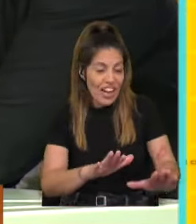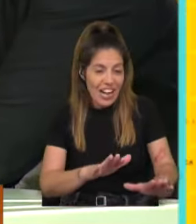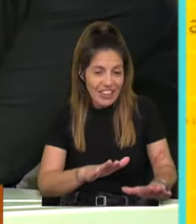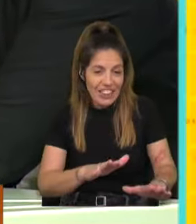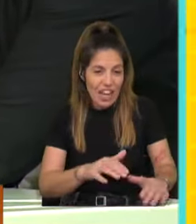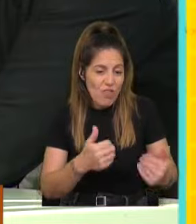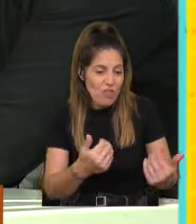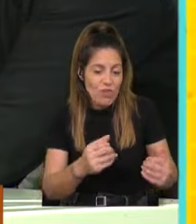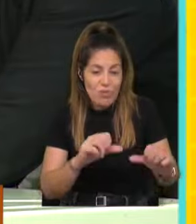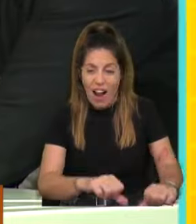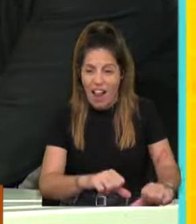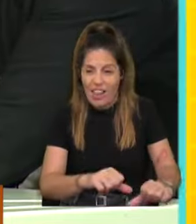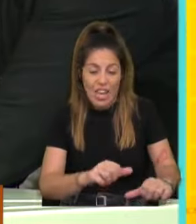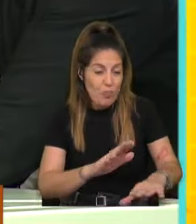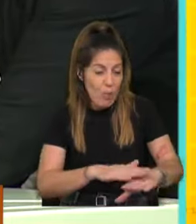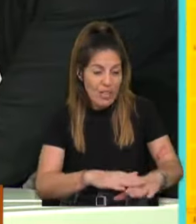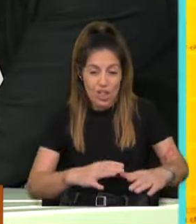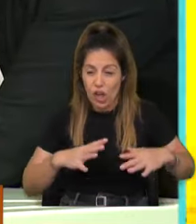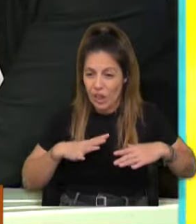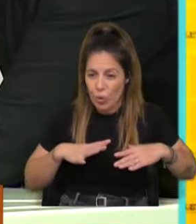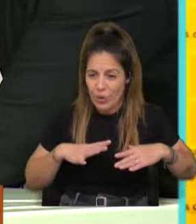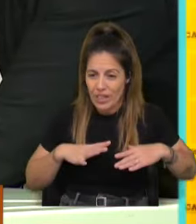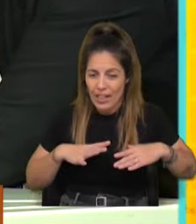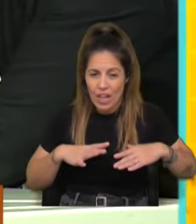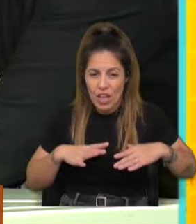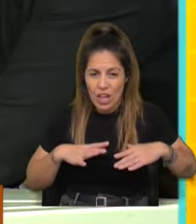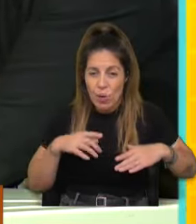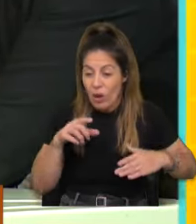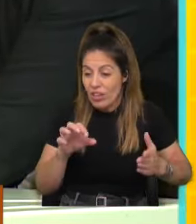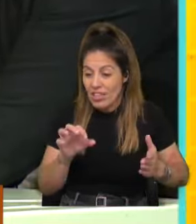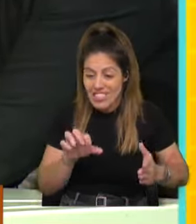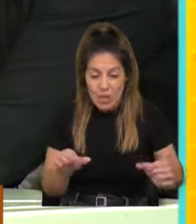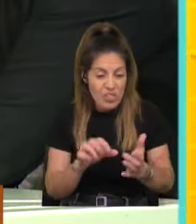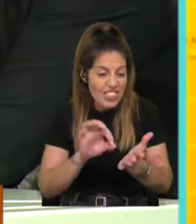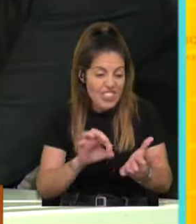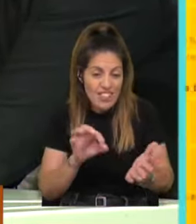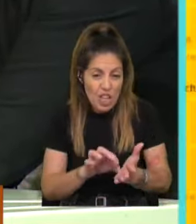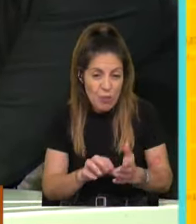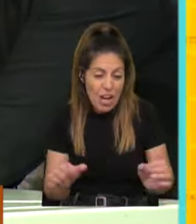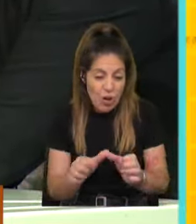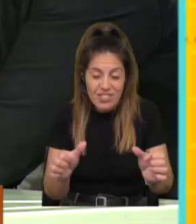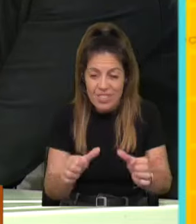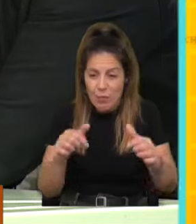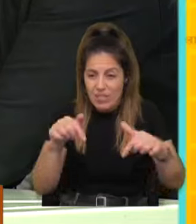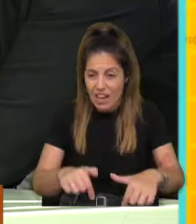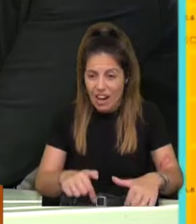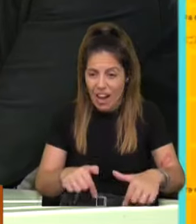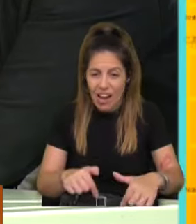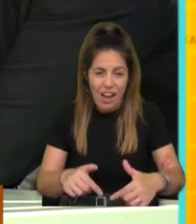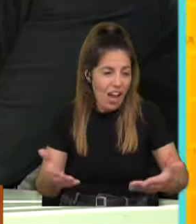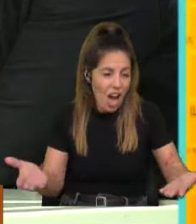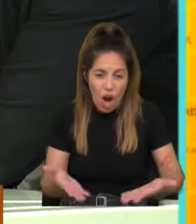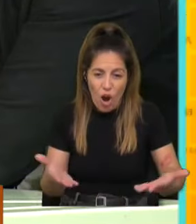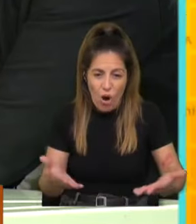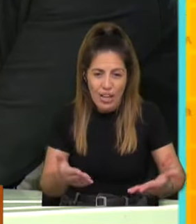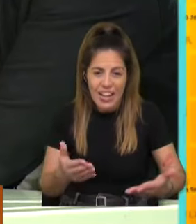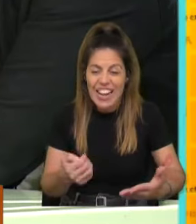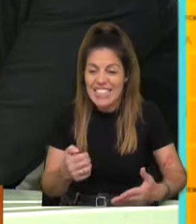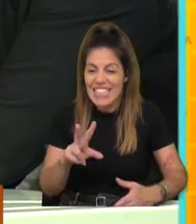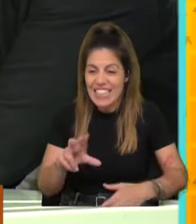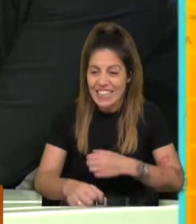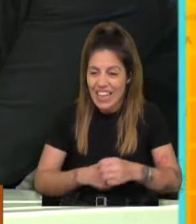de favorecida al momento que te jubiles cuando conseguimos ese sistema y lo aplicamos en la vida diaria a lo largo de ya a esta altura van casi 30